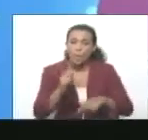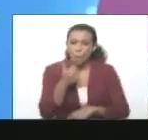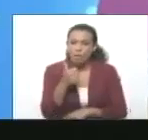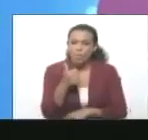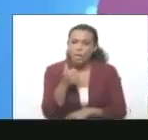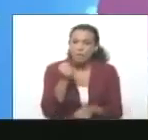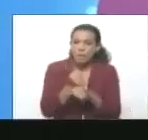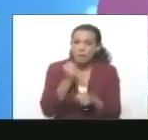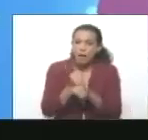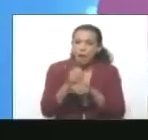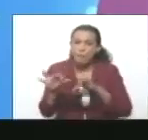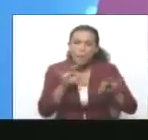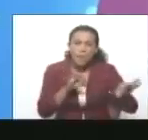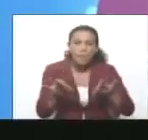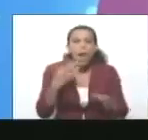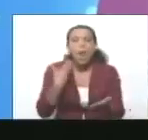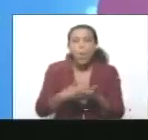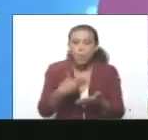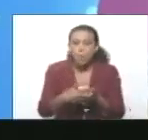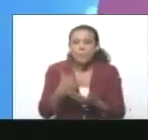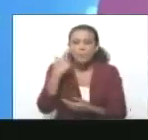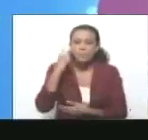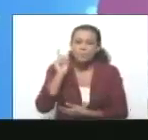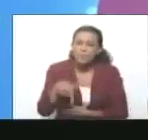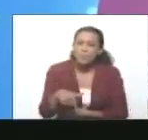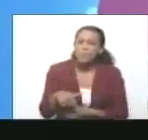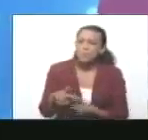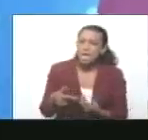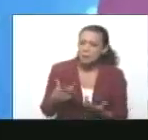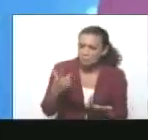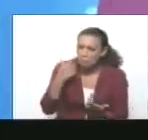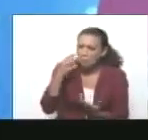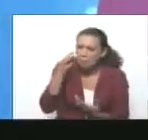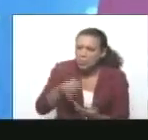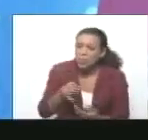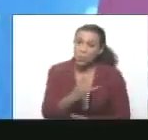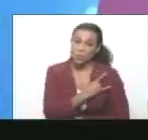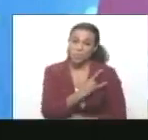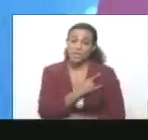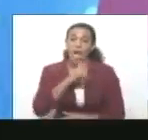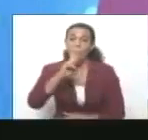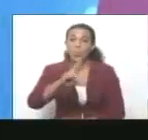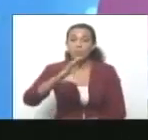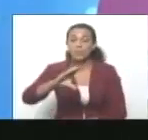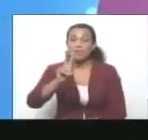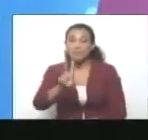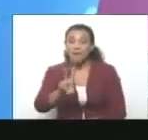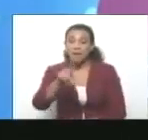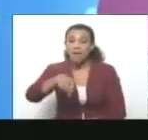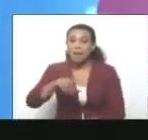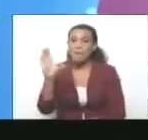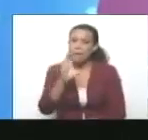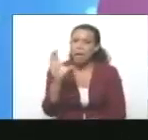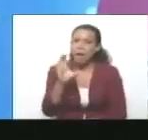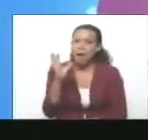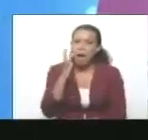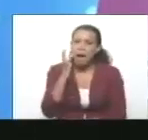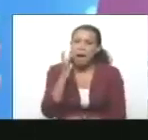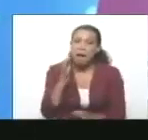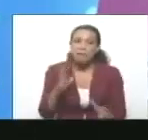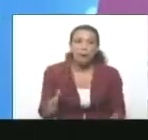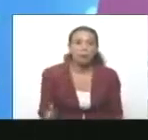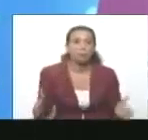y ahora acabo de comprobarlo aquí. Y también ayer estuvimos en la Universidad Central de Venezuela, que como usted sabe es Patrimonio de la Humanidad de la